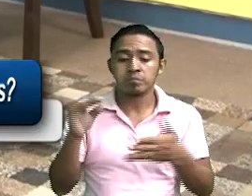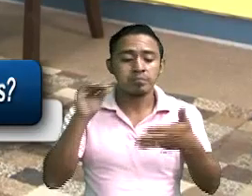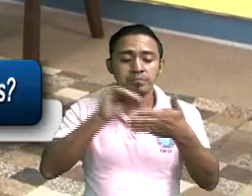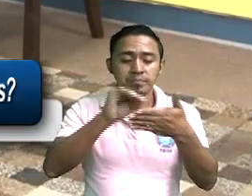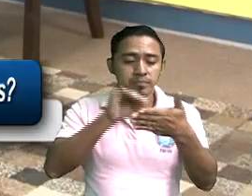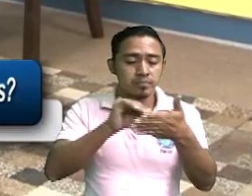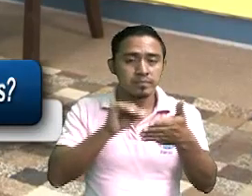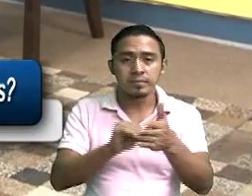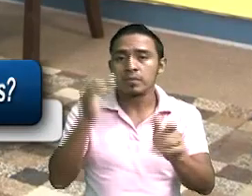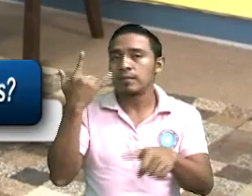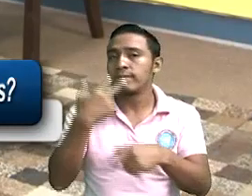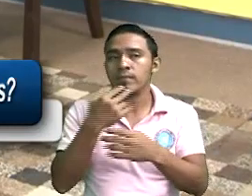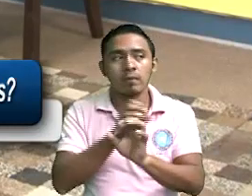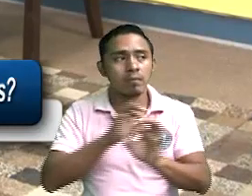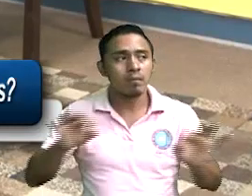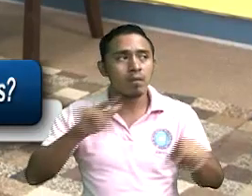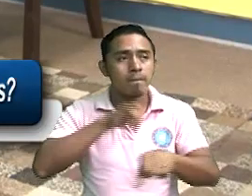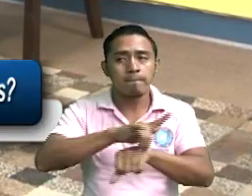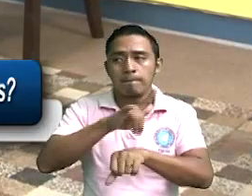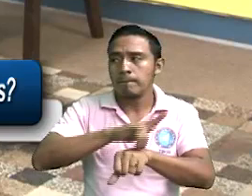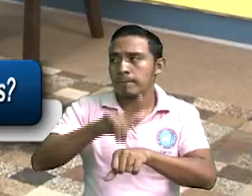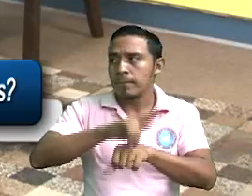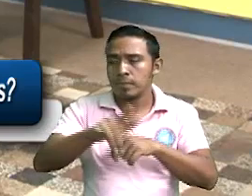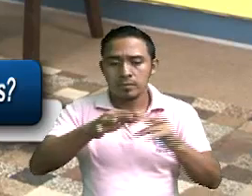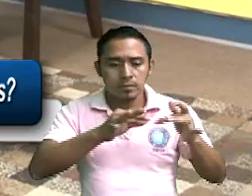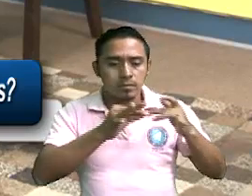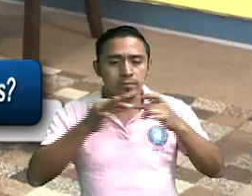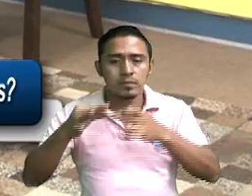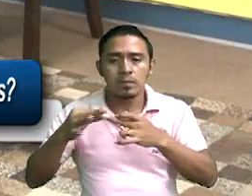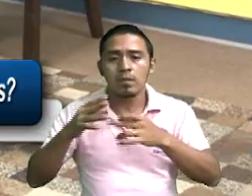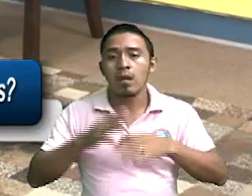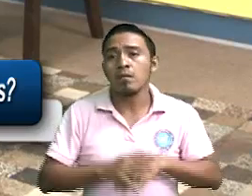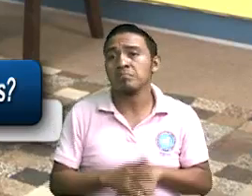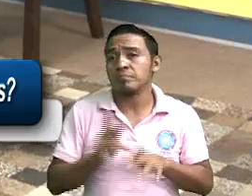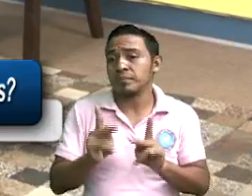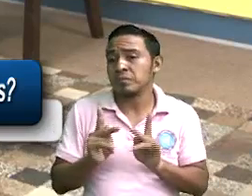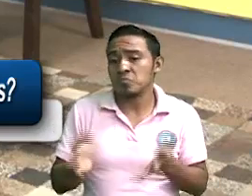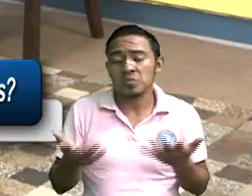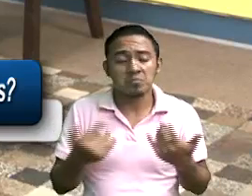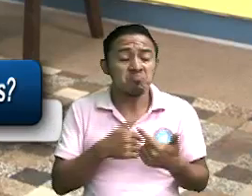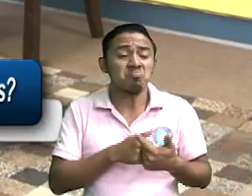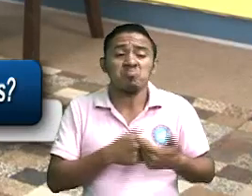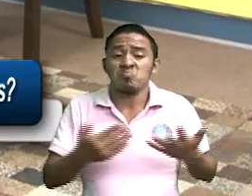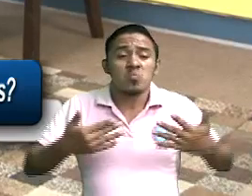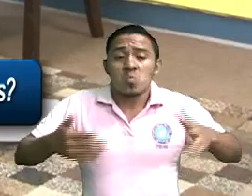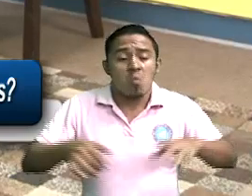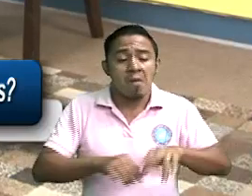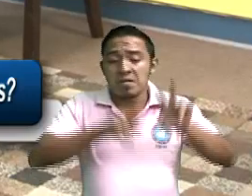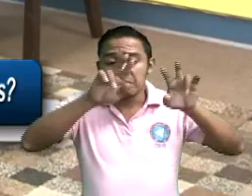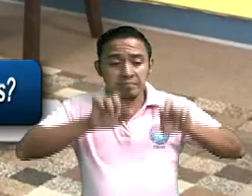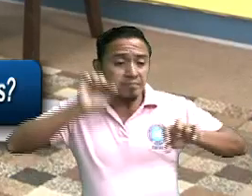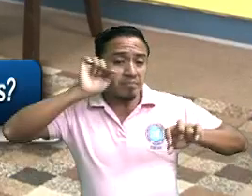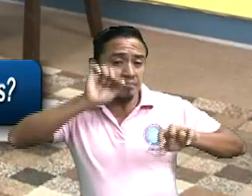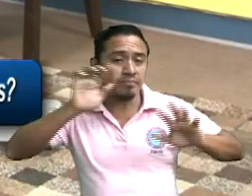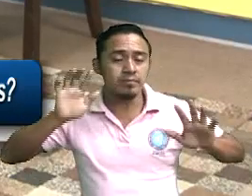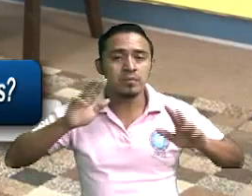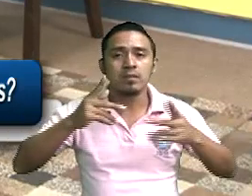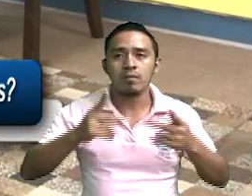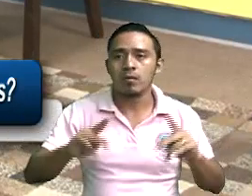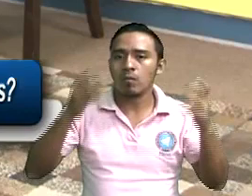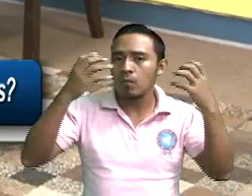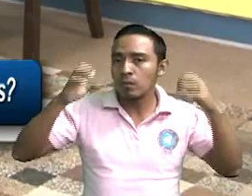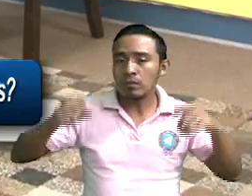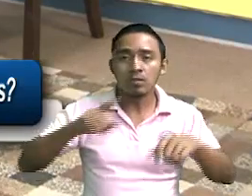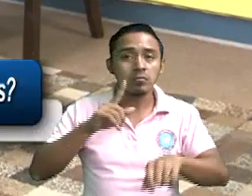veces no se busca la consulta especializada y entonces el paciente queda sin el diagnóstico. Pero puede afectar a